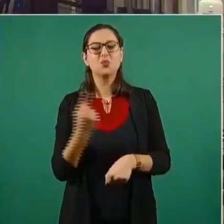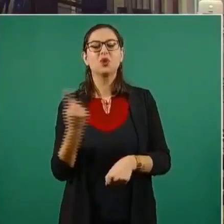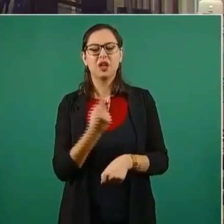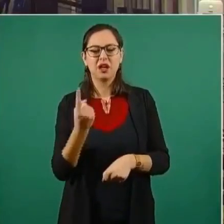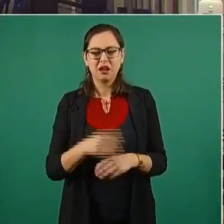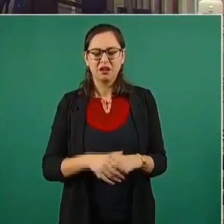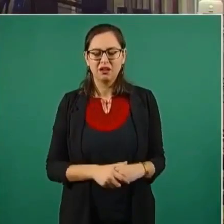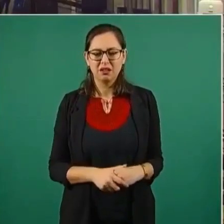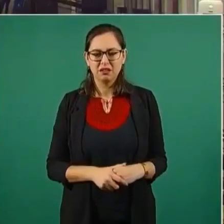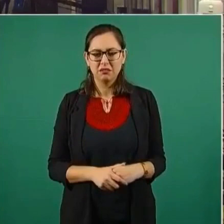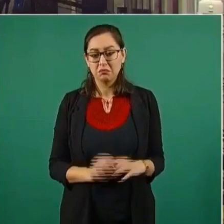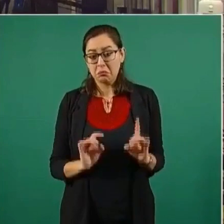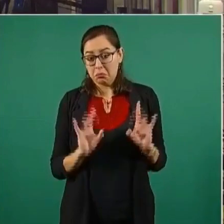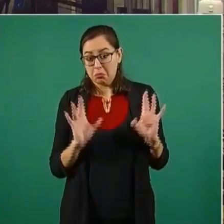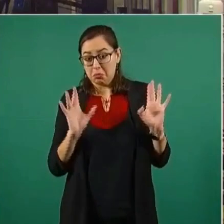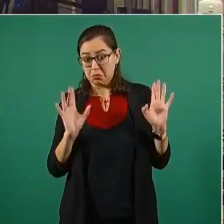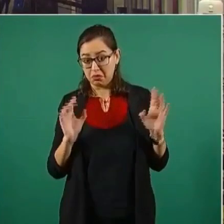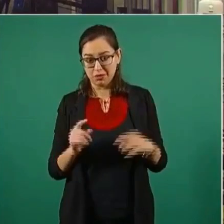bien